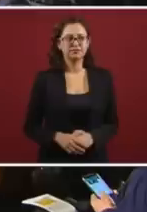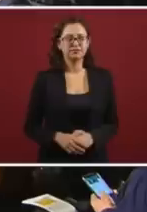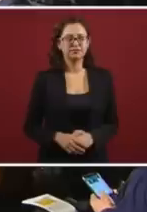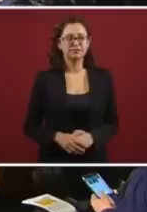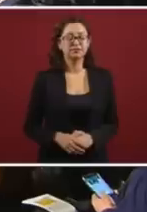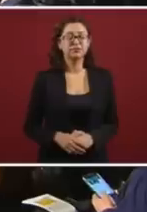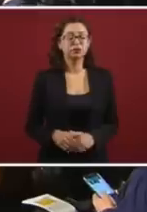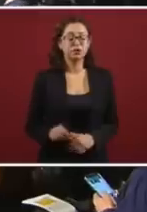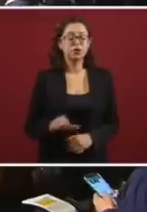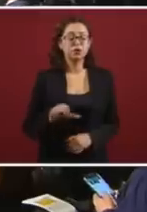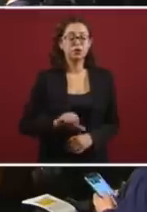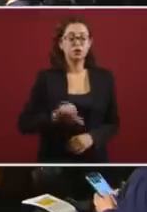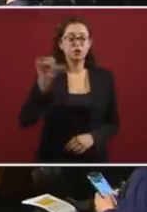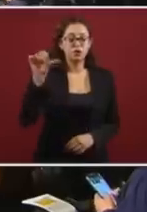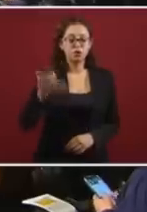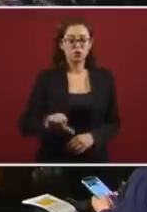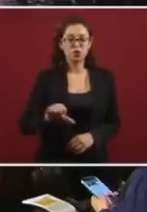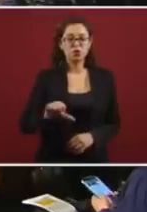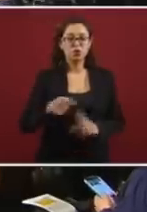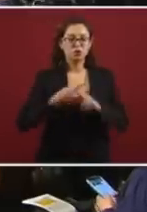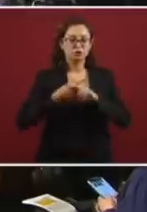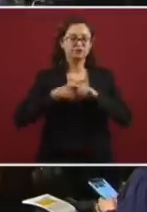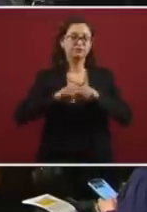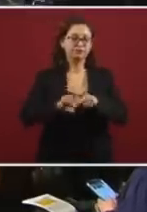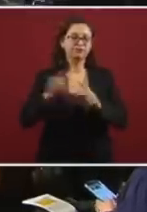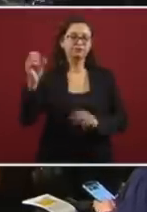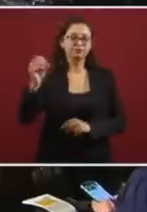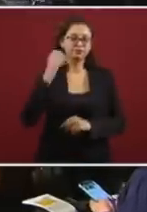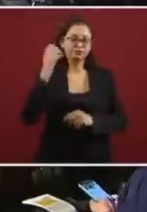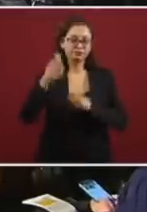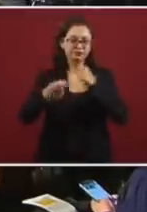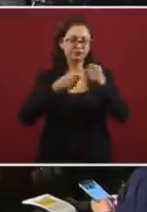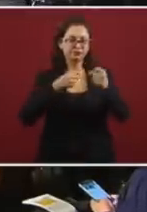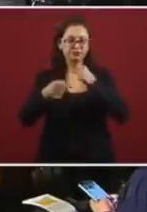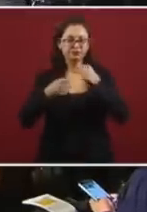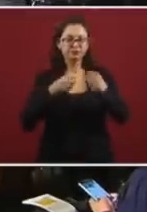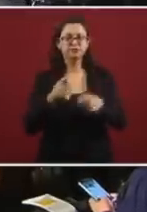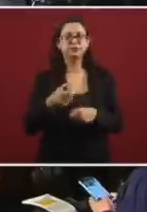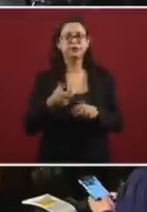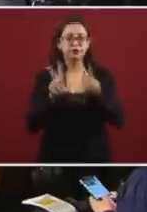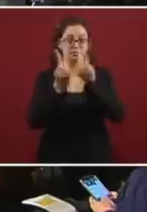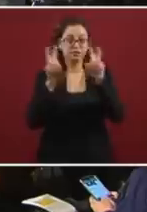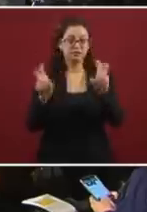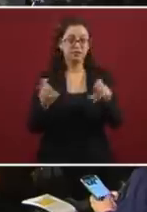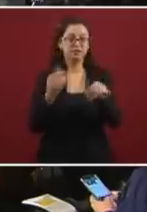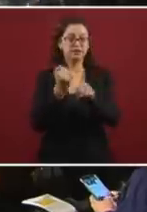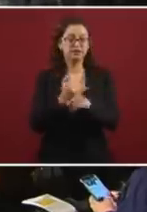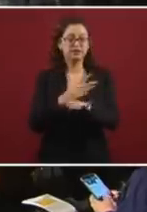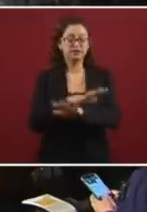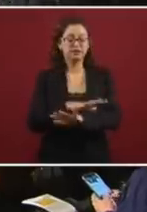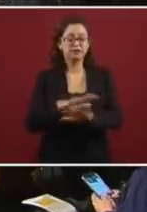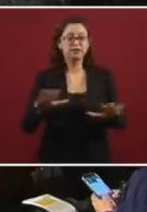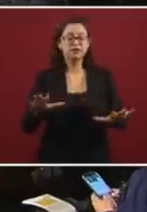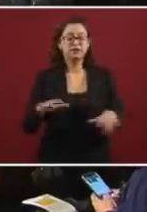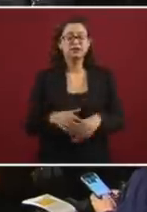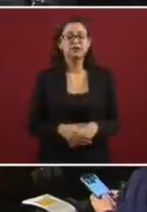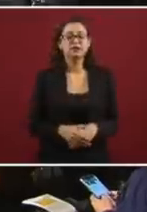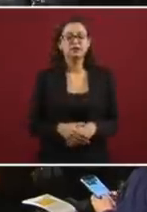llevar a cabo esta conferencia y vamos a informarles sobre